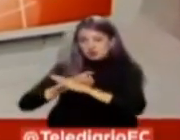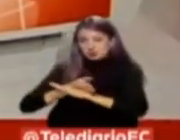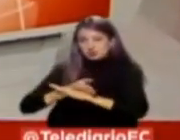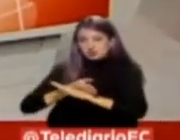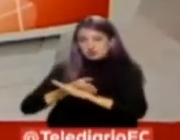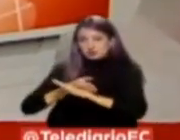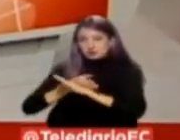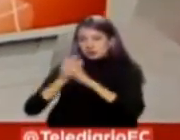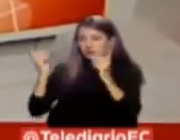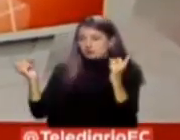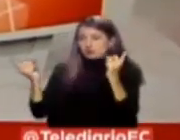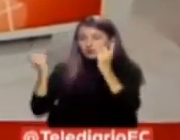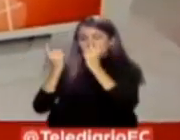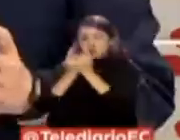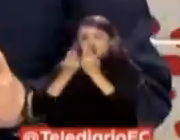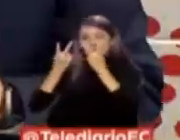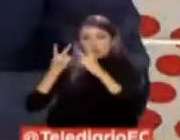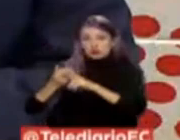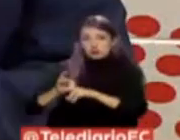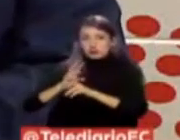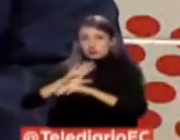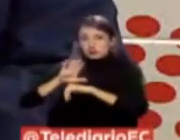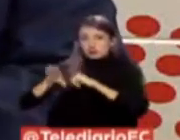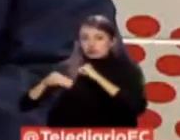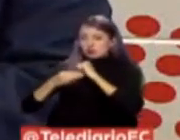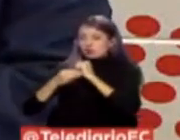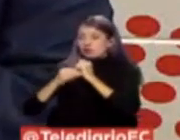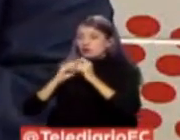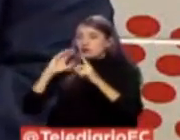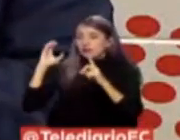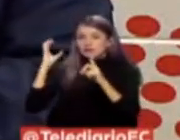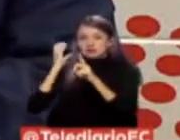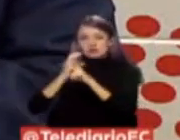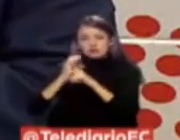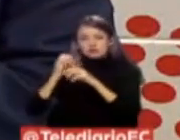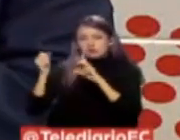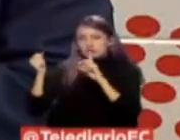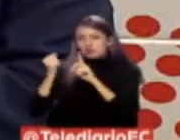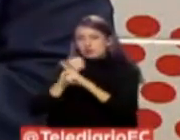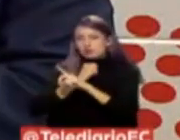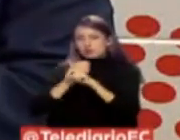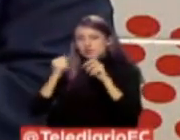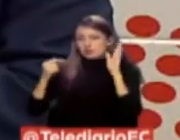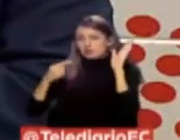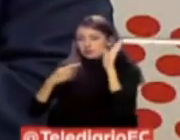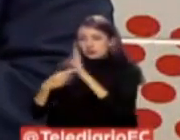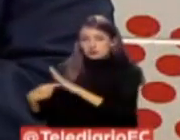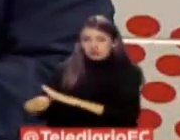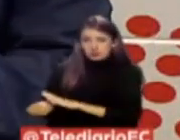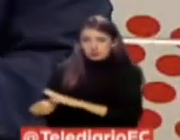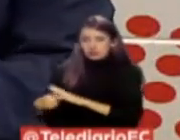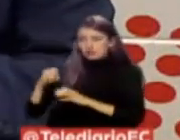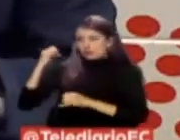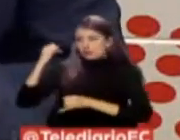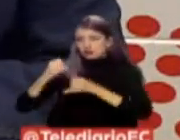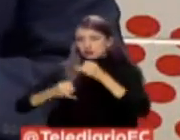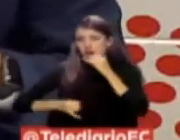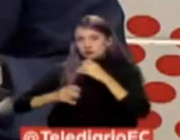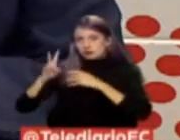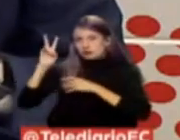le atribuye una cierta reacción violenta que se ha producido en las últimas horas. No sé si